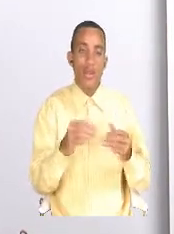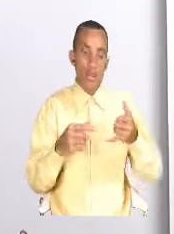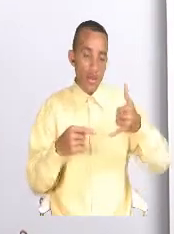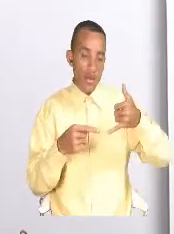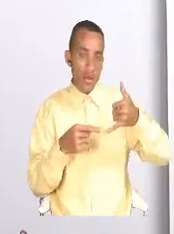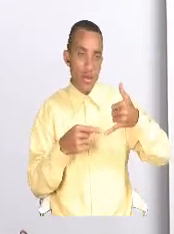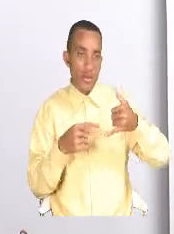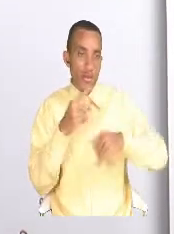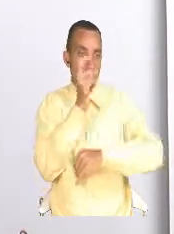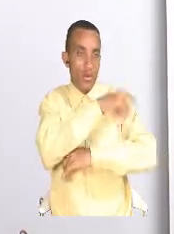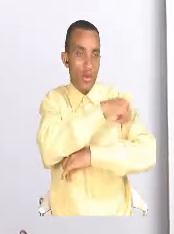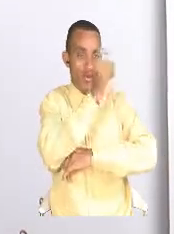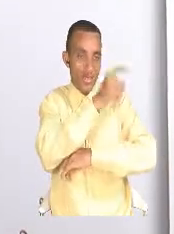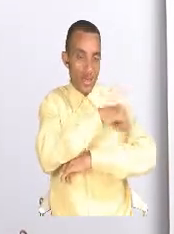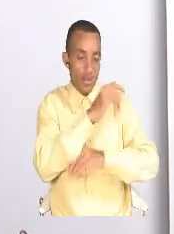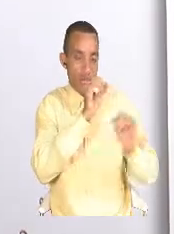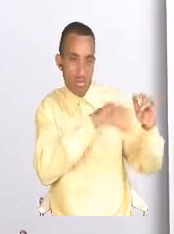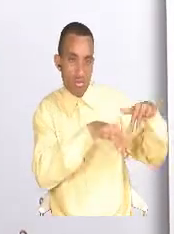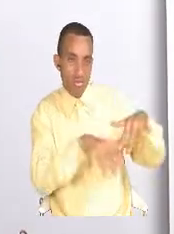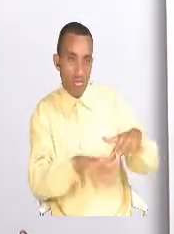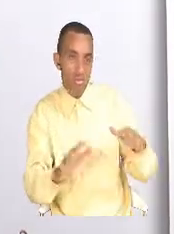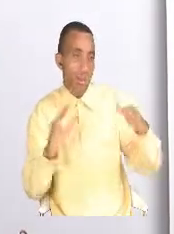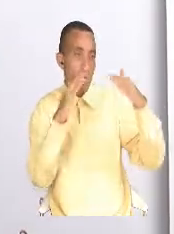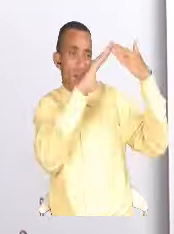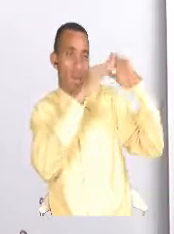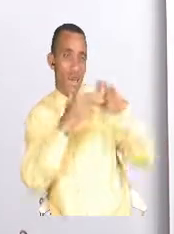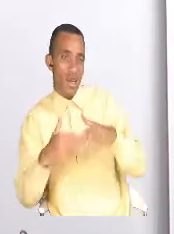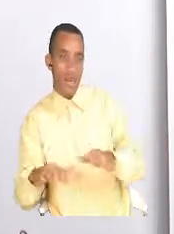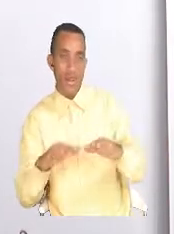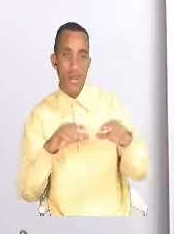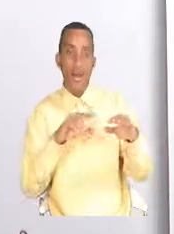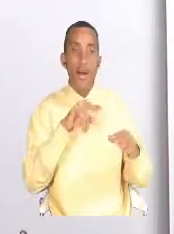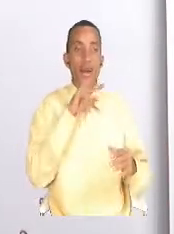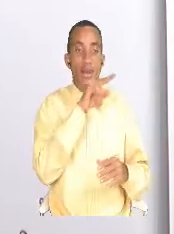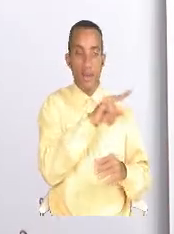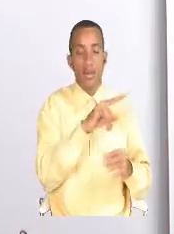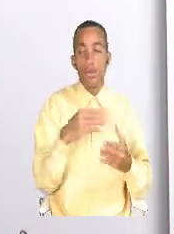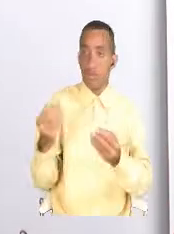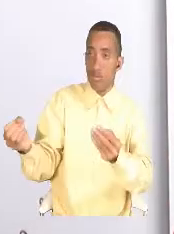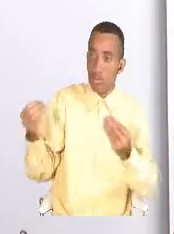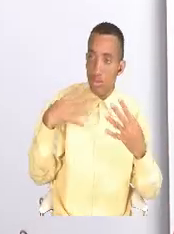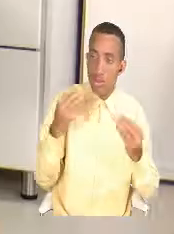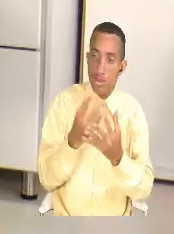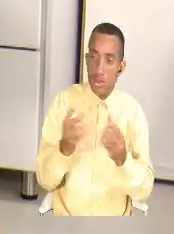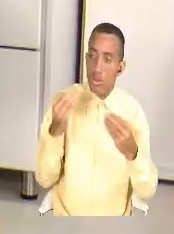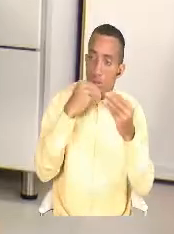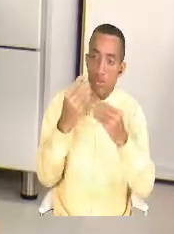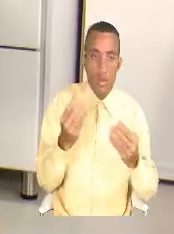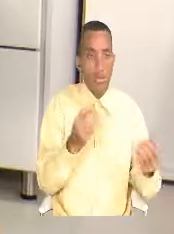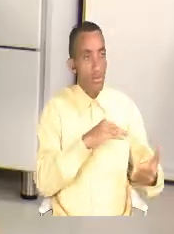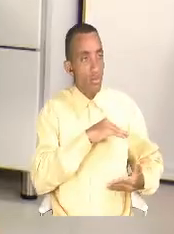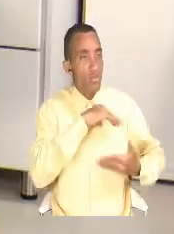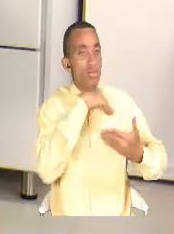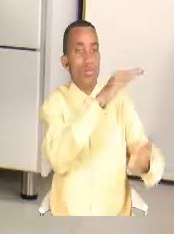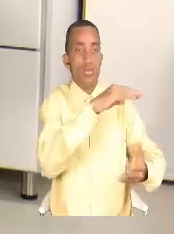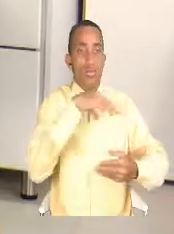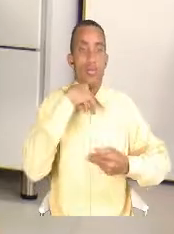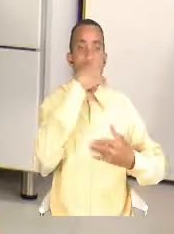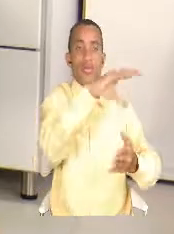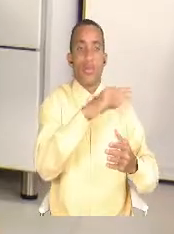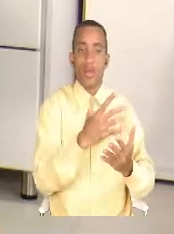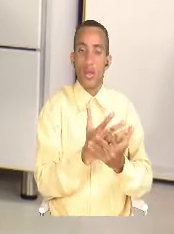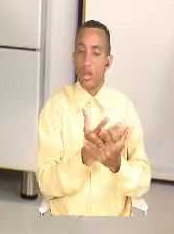con víveres, con alimentos no perecederos para los hermanos de Mocoa. Esa es genial, nuestra labor. Una obra de caridad para recoger